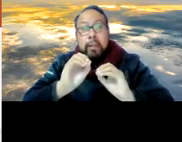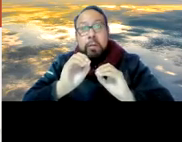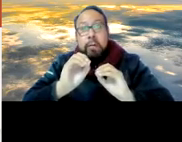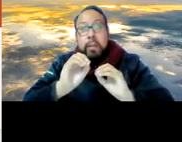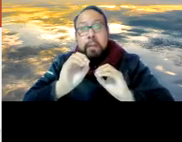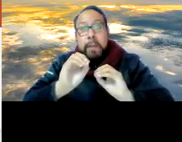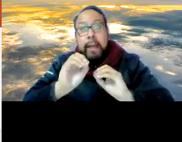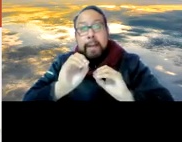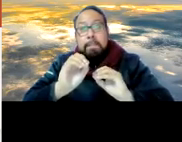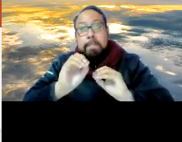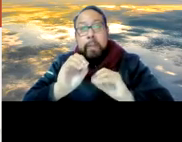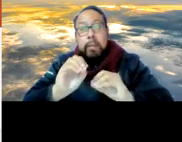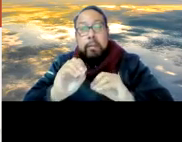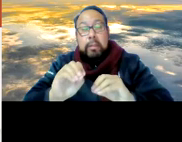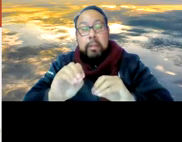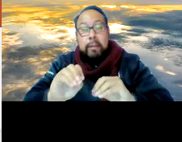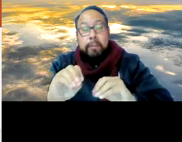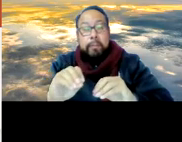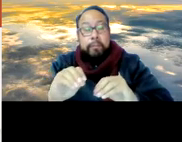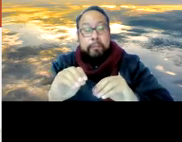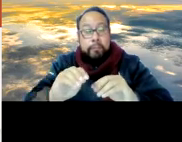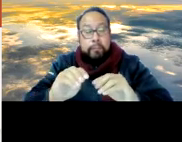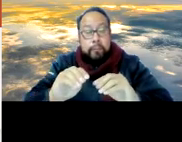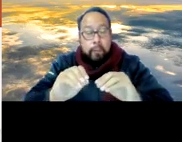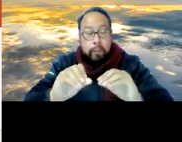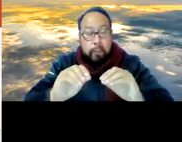ser exclusivamente para